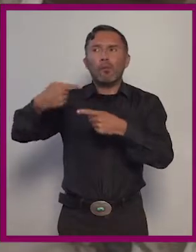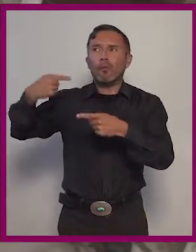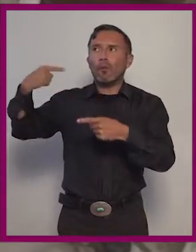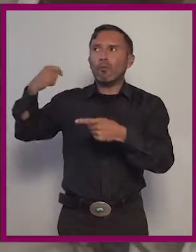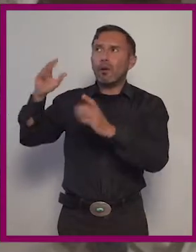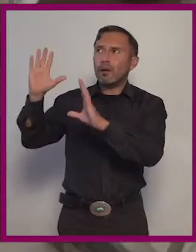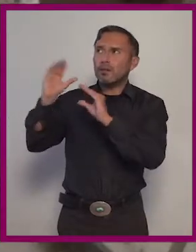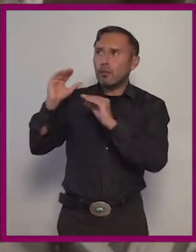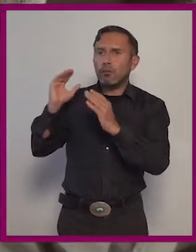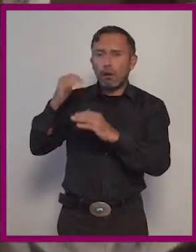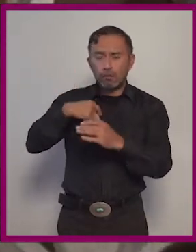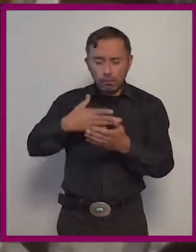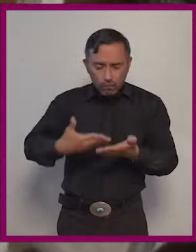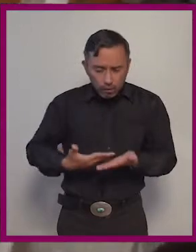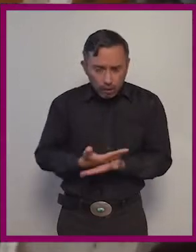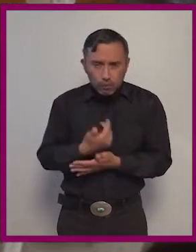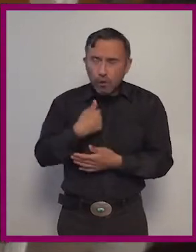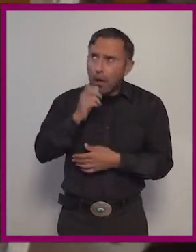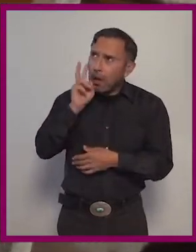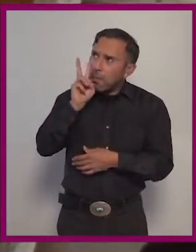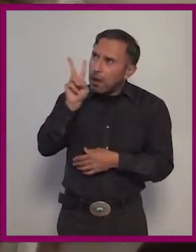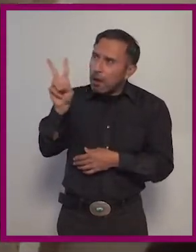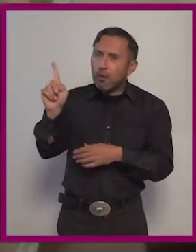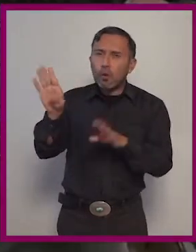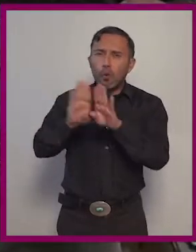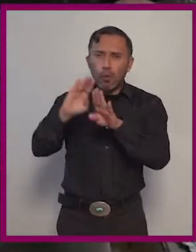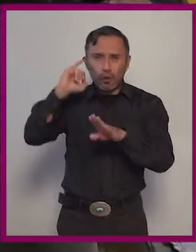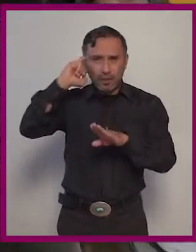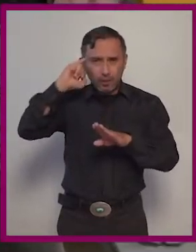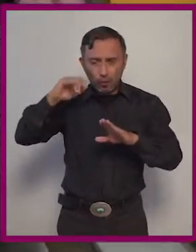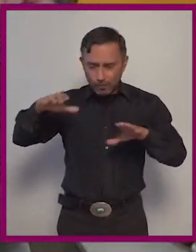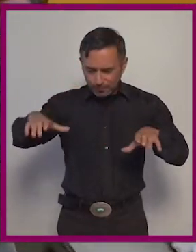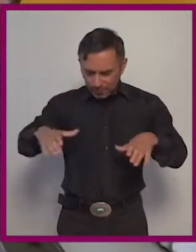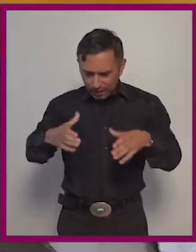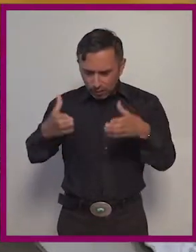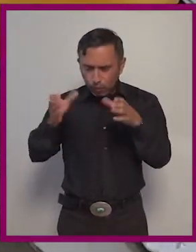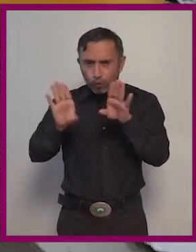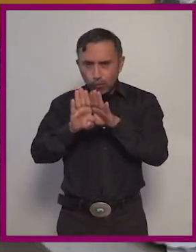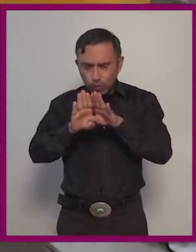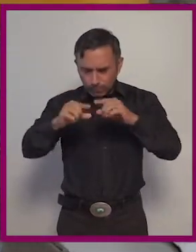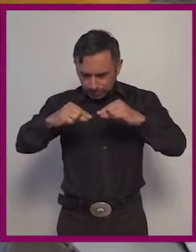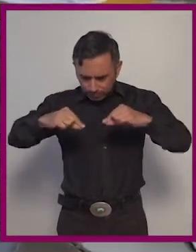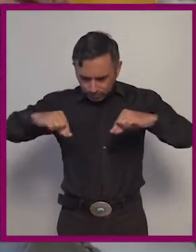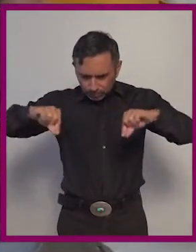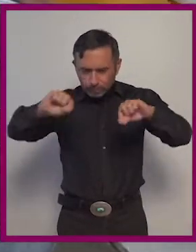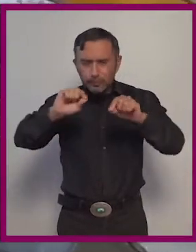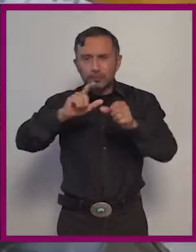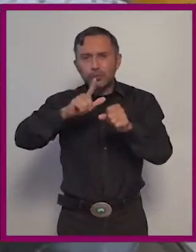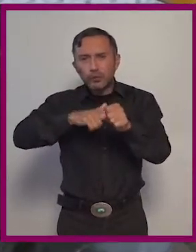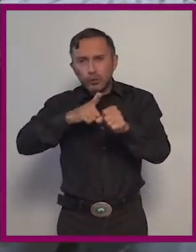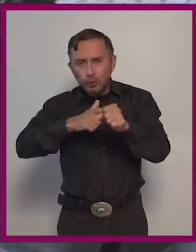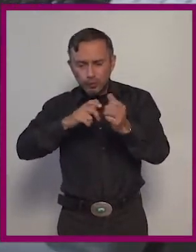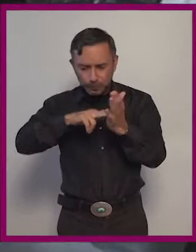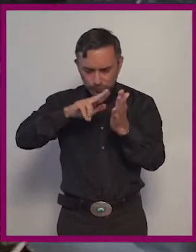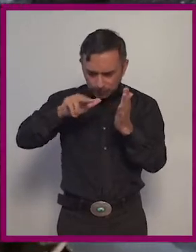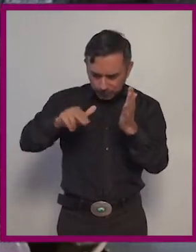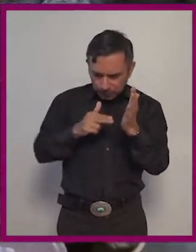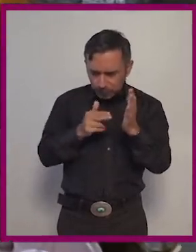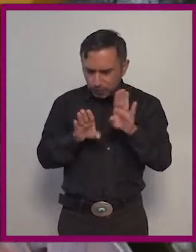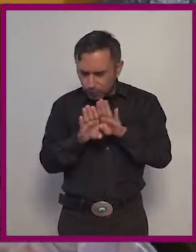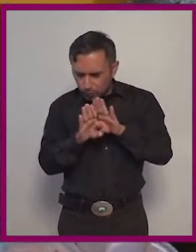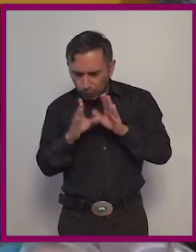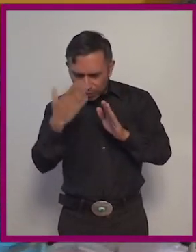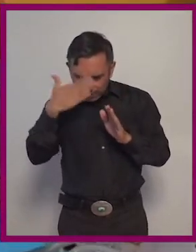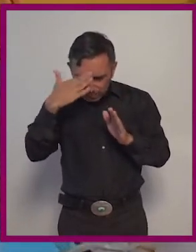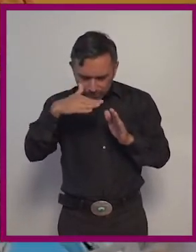vio desde que nació cómo se hacía el jarrón, en qué línea se hacía, digamos, la decoración y con qué parámetros.